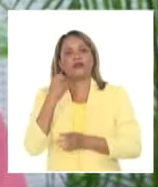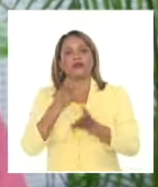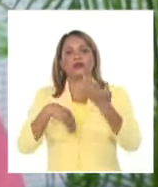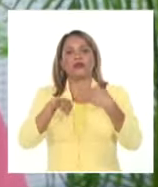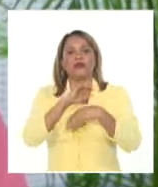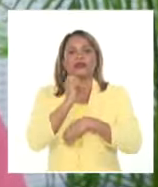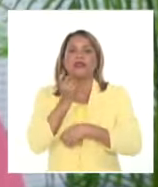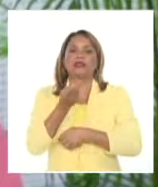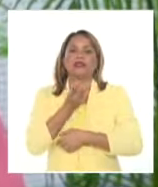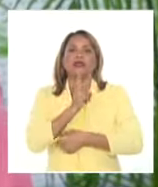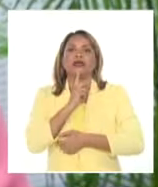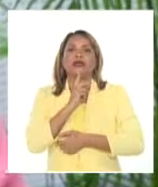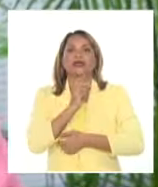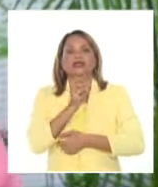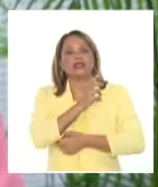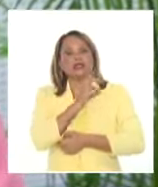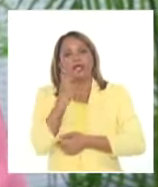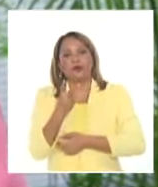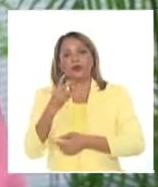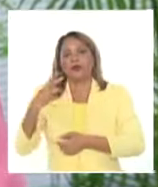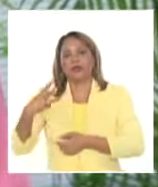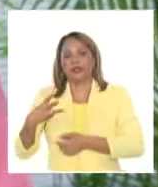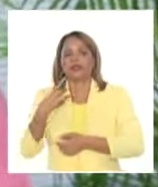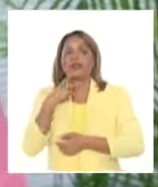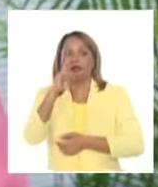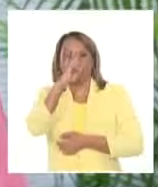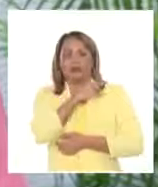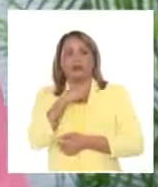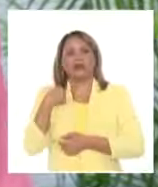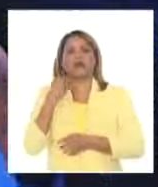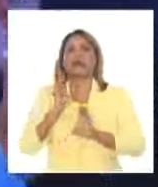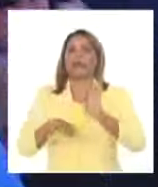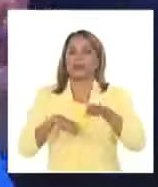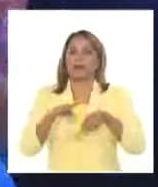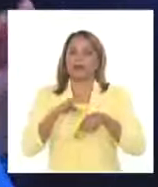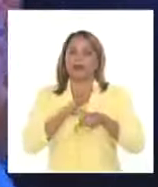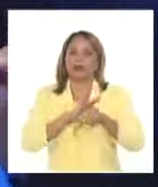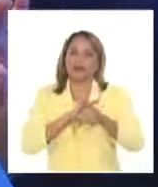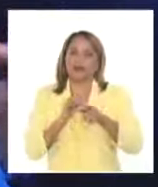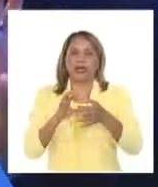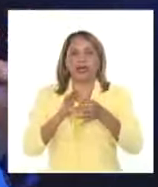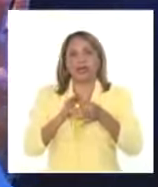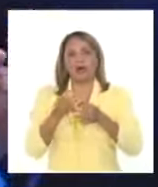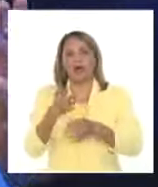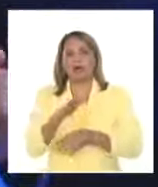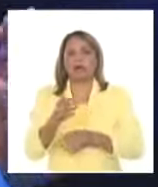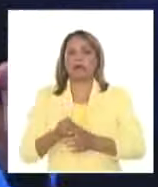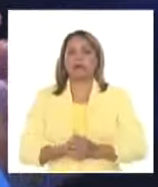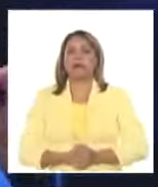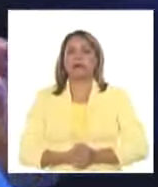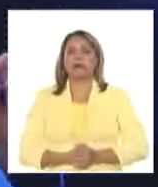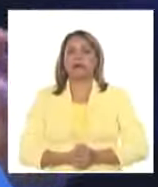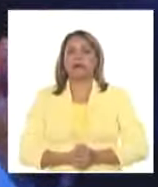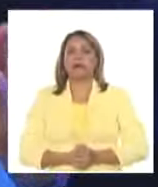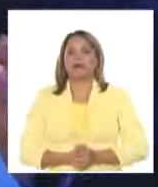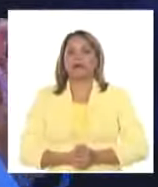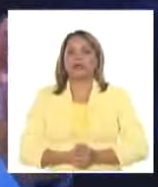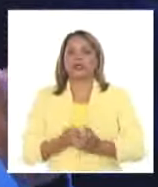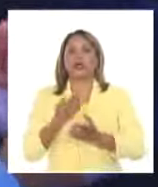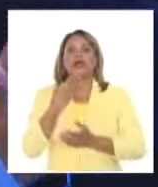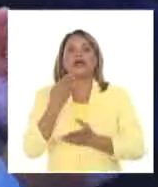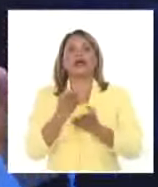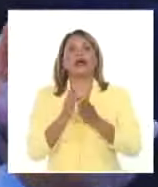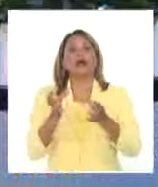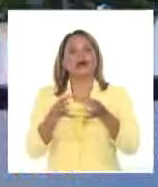secundario, a un nivel terciario de salud, en dependencia de la complejidad de las patologías. En la clausura, la Academia de Ciencias de Cuba le entregó la condición